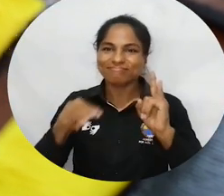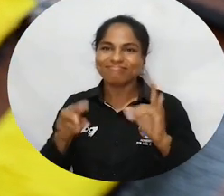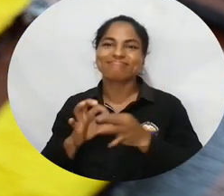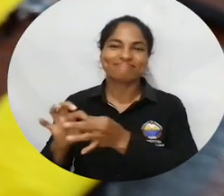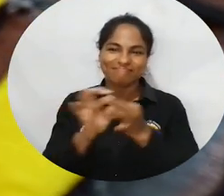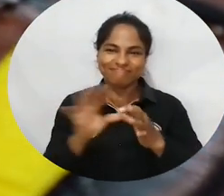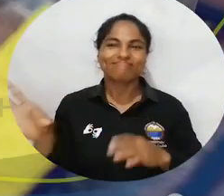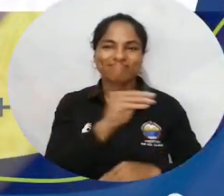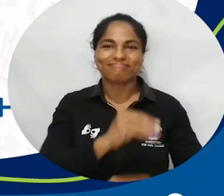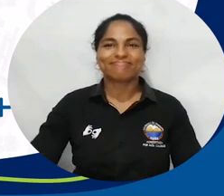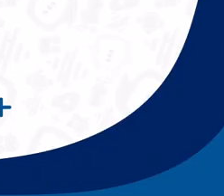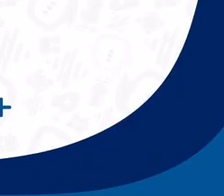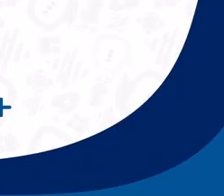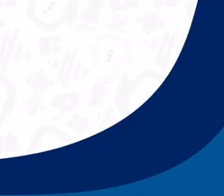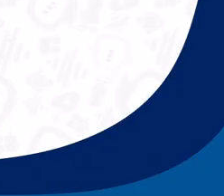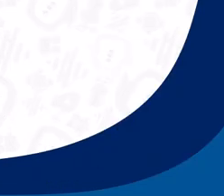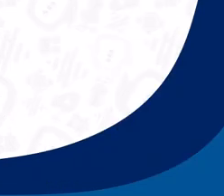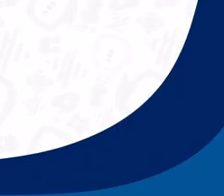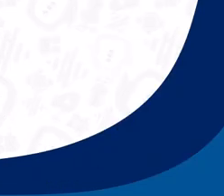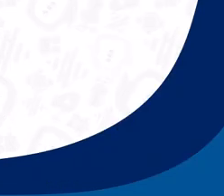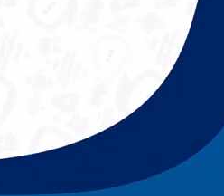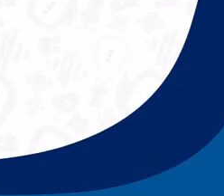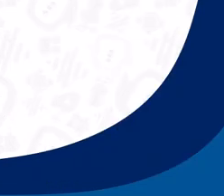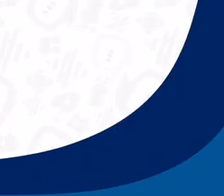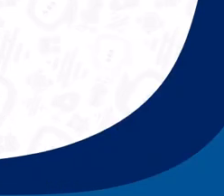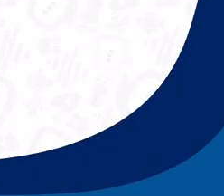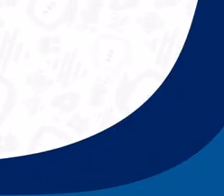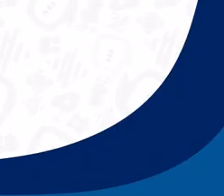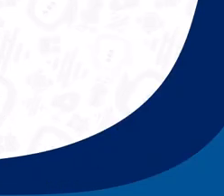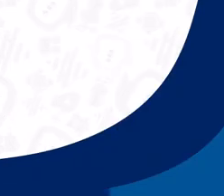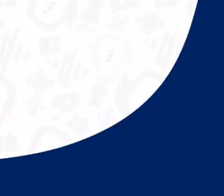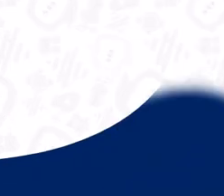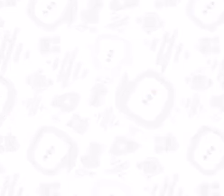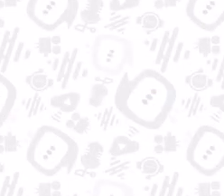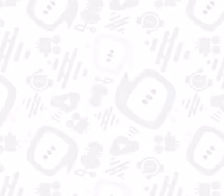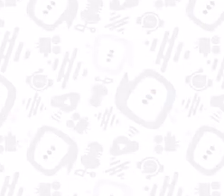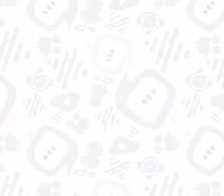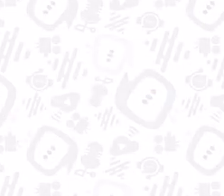para todos. Aún más incluyente e innovadora.